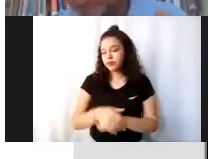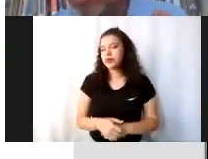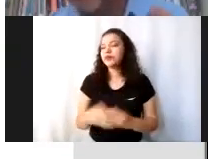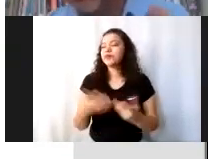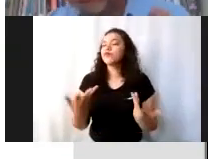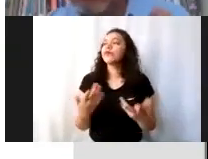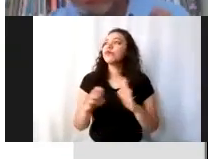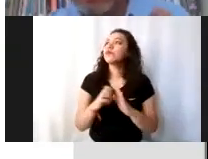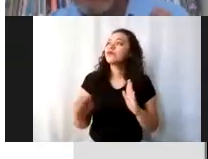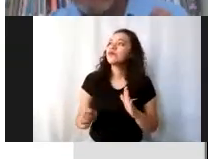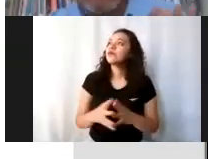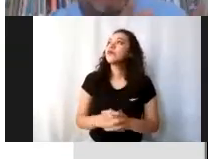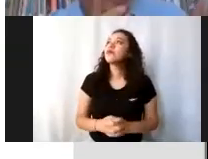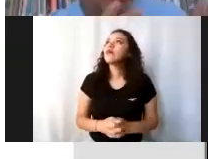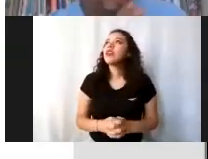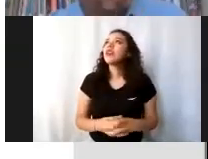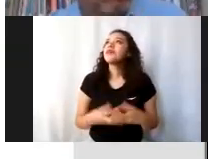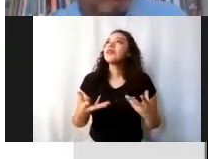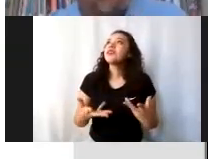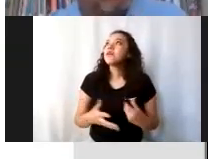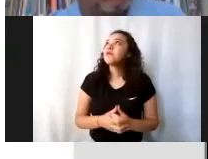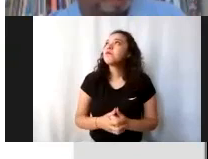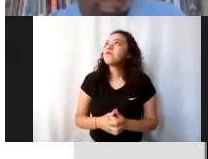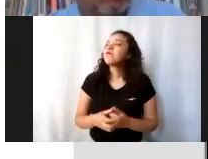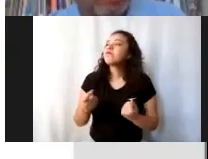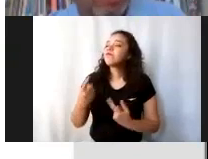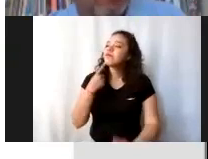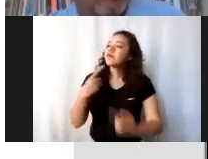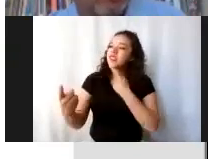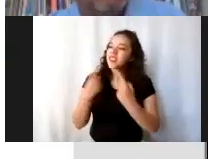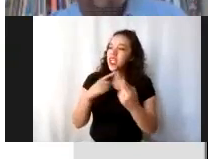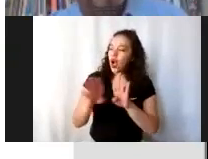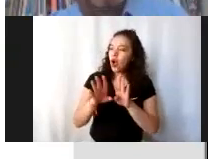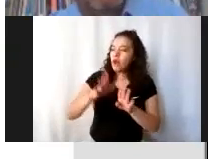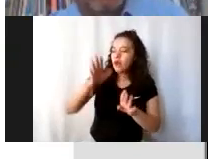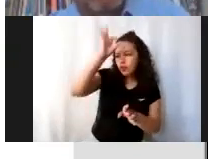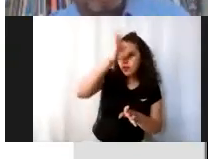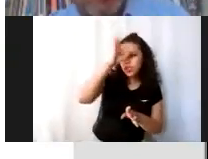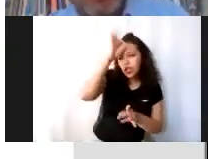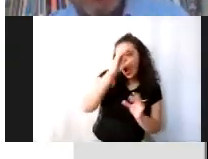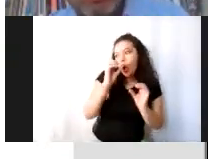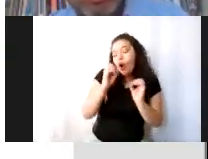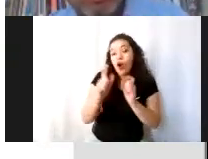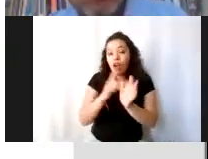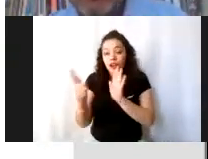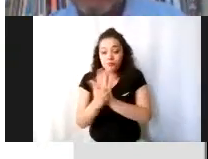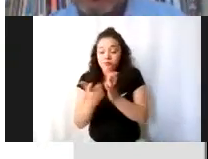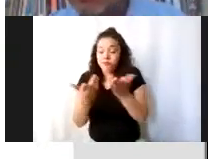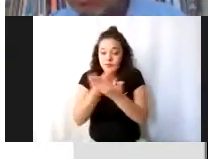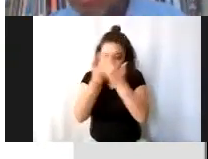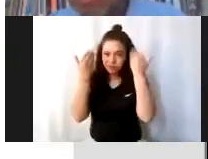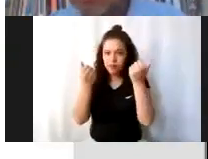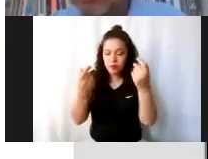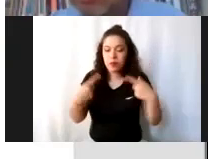y esa es una discusión casi filosófica o legal, no sé, ¿una persona que no ha